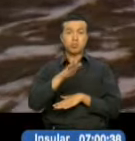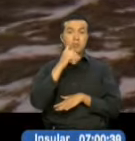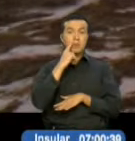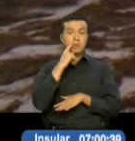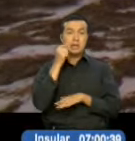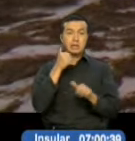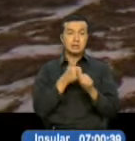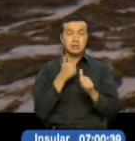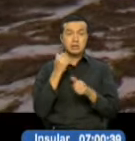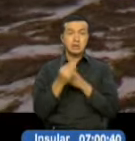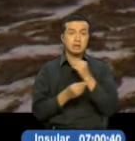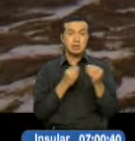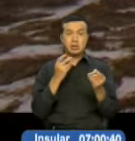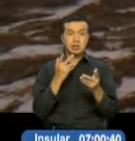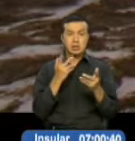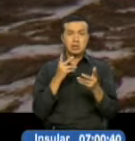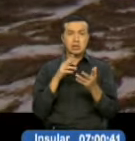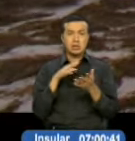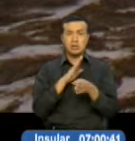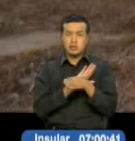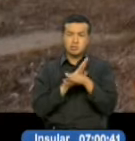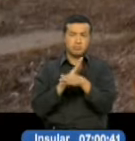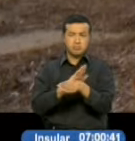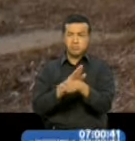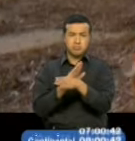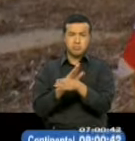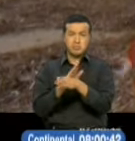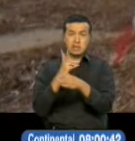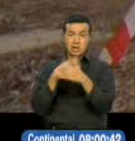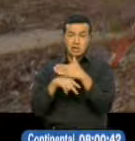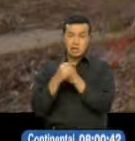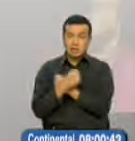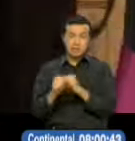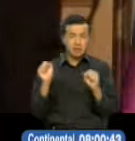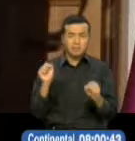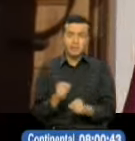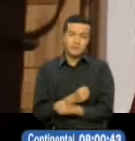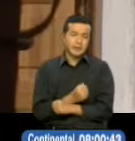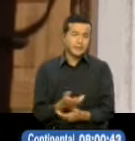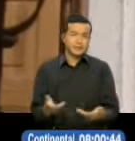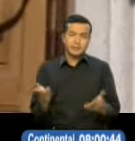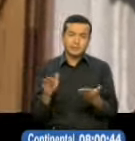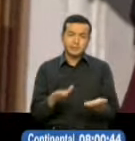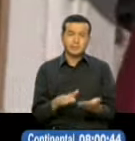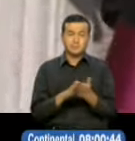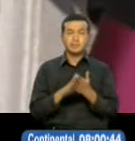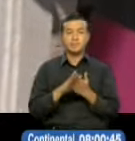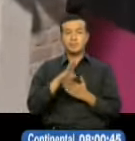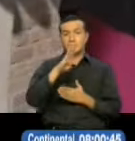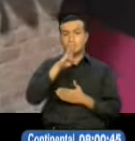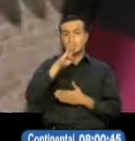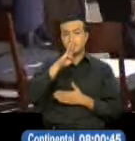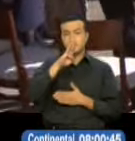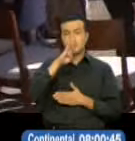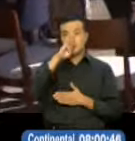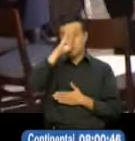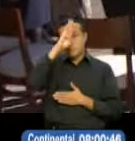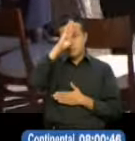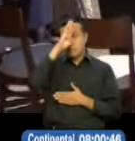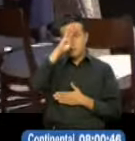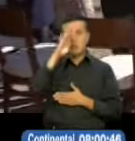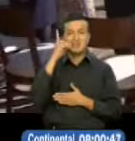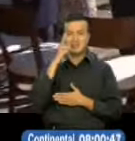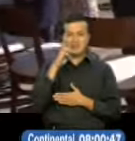a pocos metros, se enfrentó al animal pero no pudo hacer nada por su hija. El Papa Emérito Benedicto XVI celebró en el Vaticano